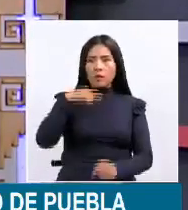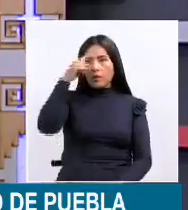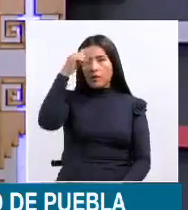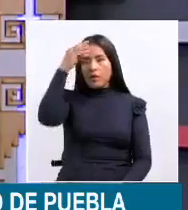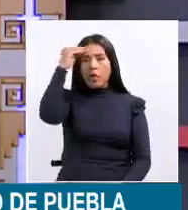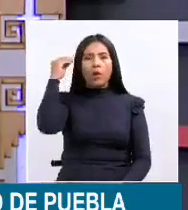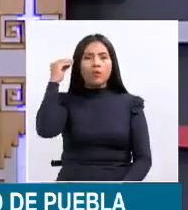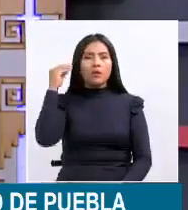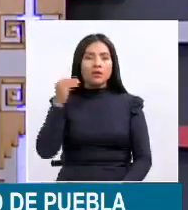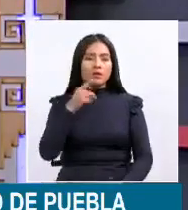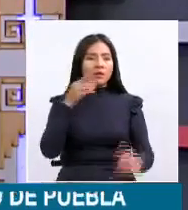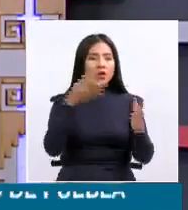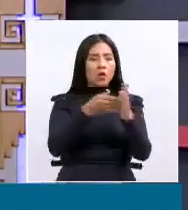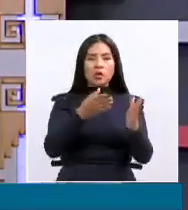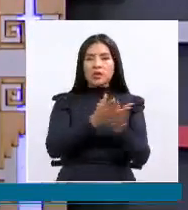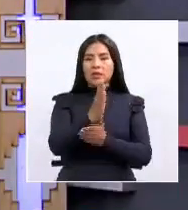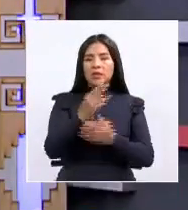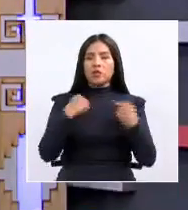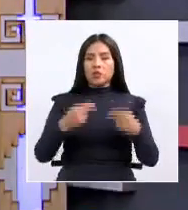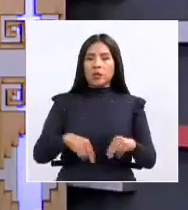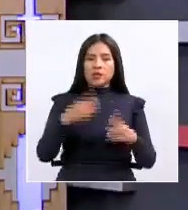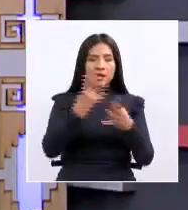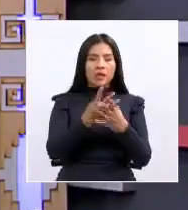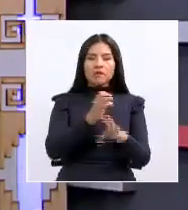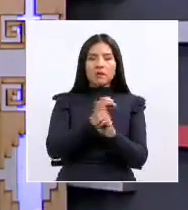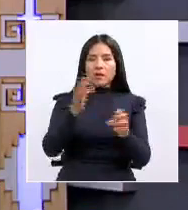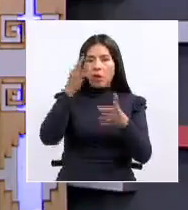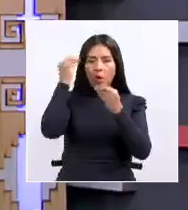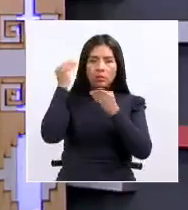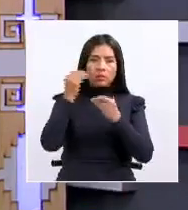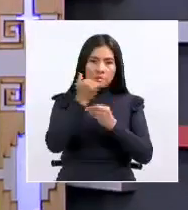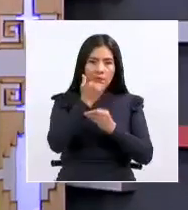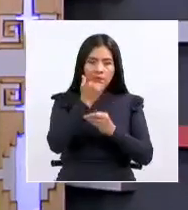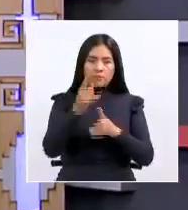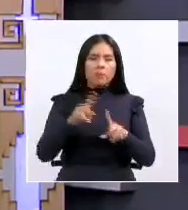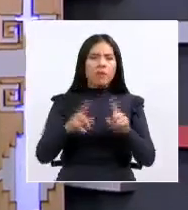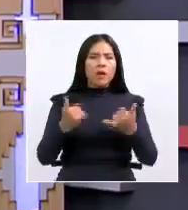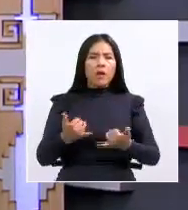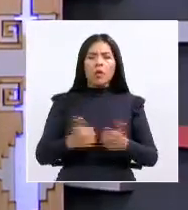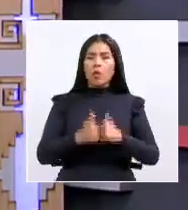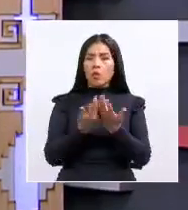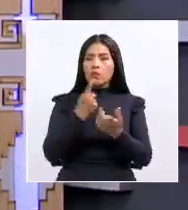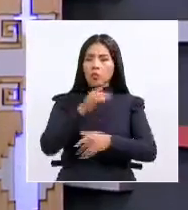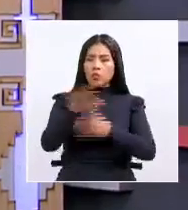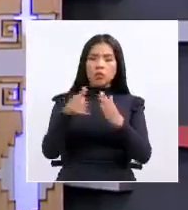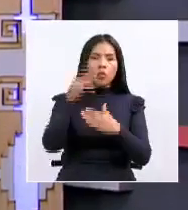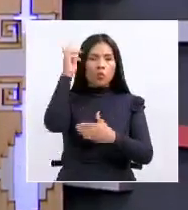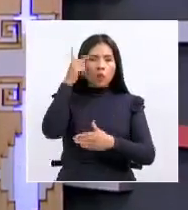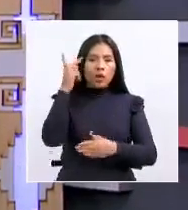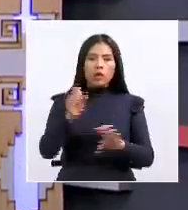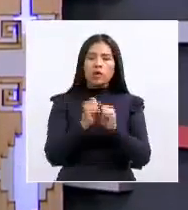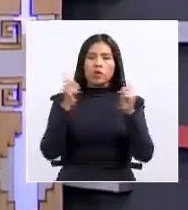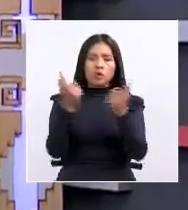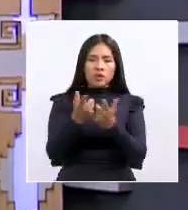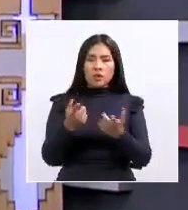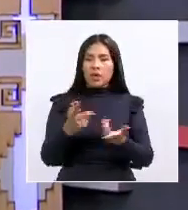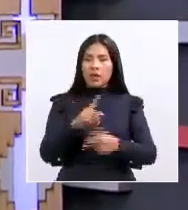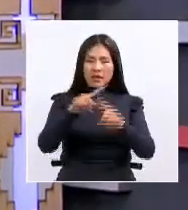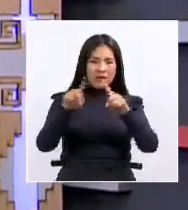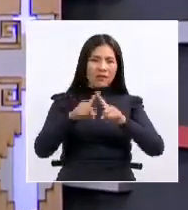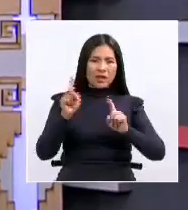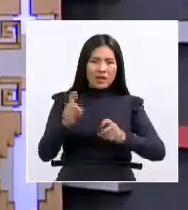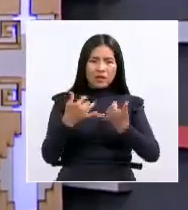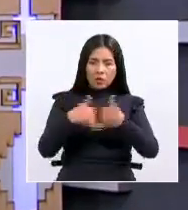de estas vulneraciones a los derechos humanos. ¿Esto significa una lucha constante en el debate político, social, tanto en las